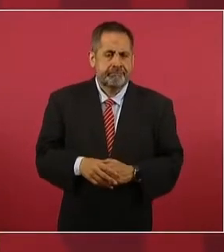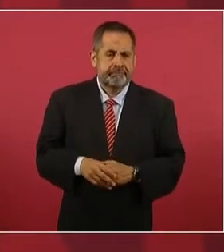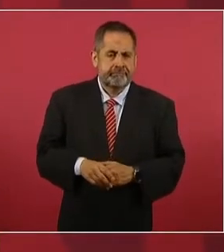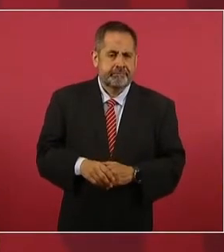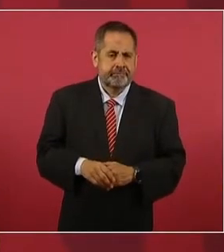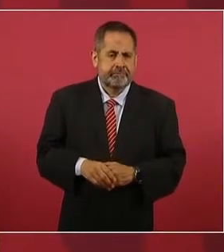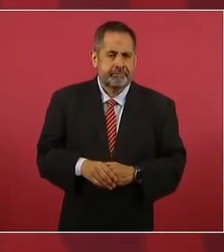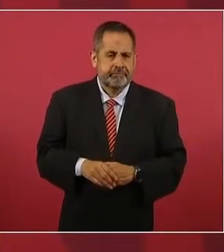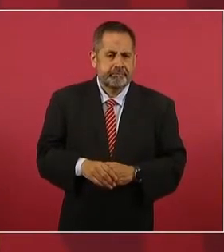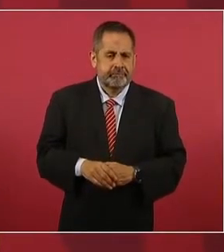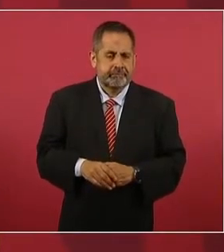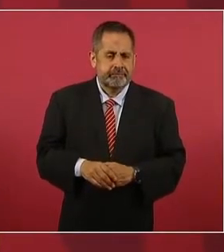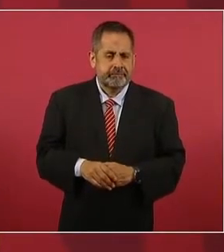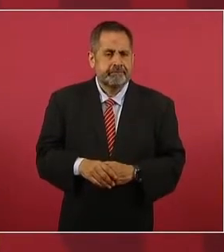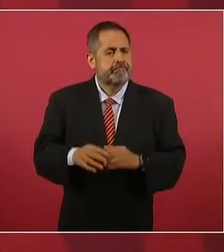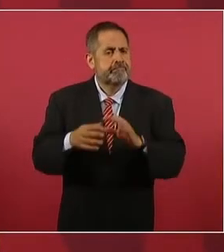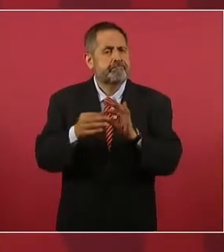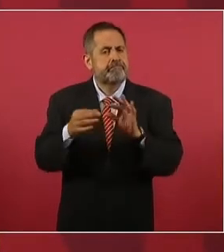Vamos a